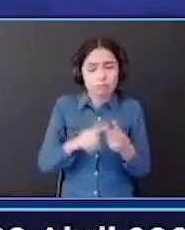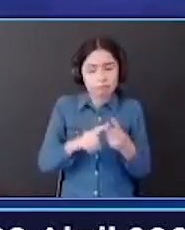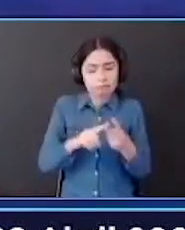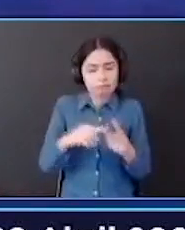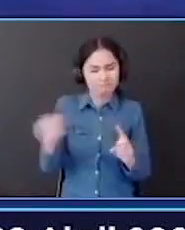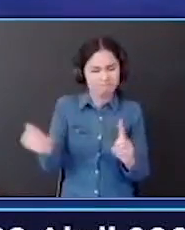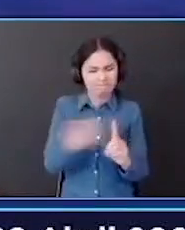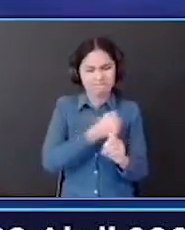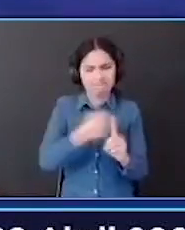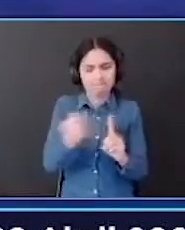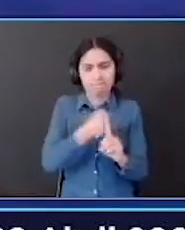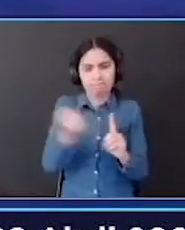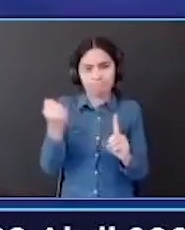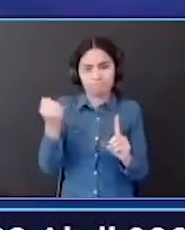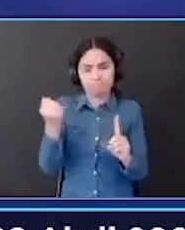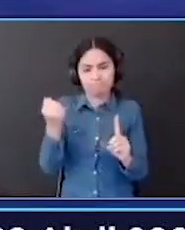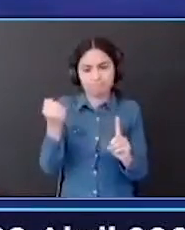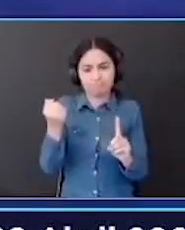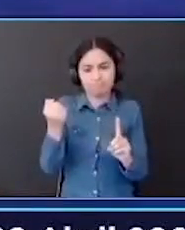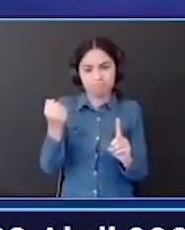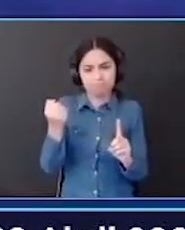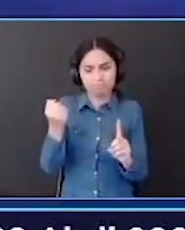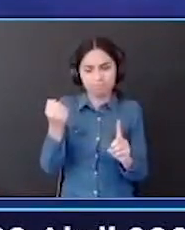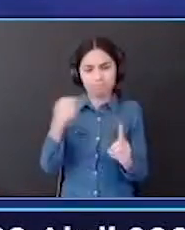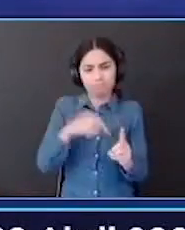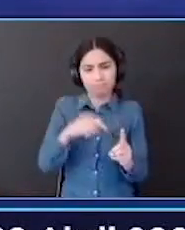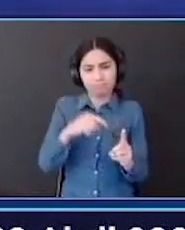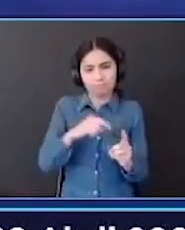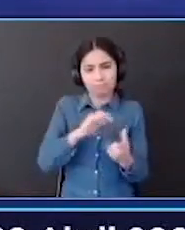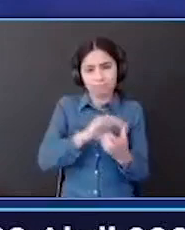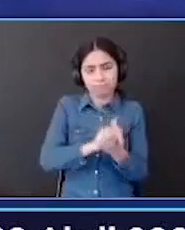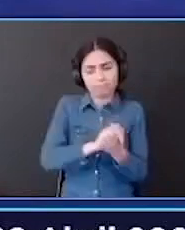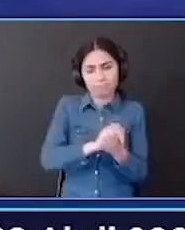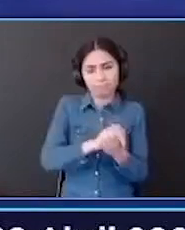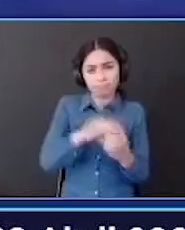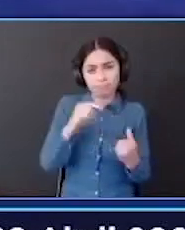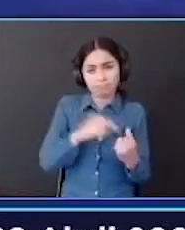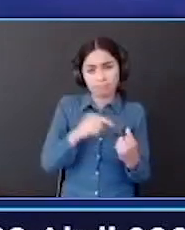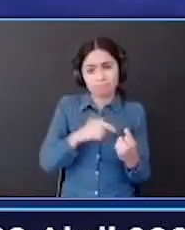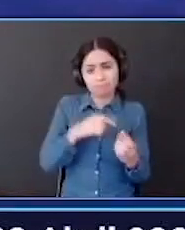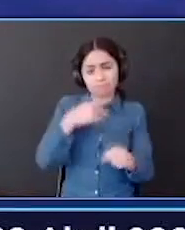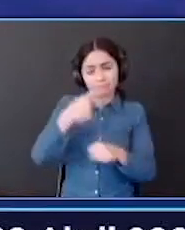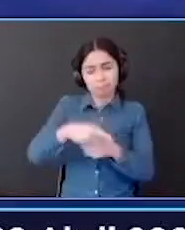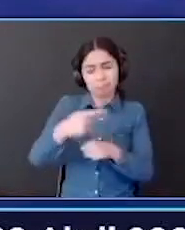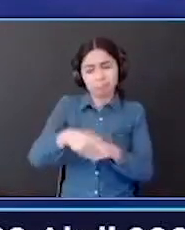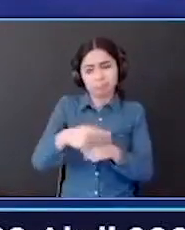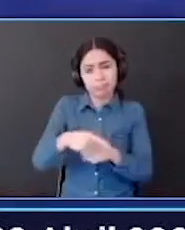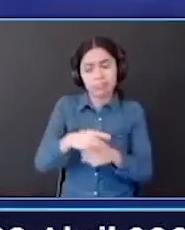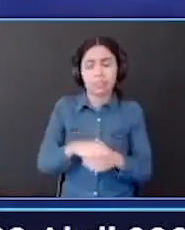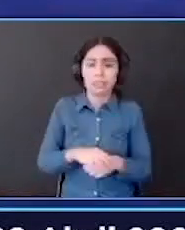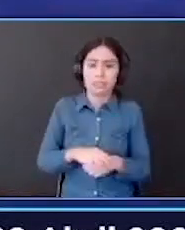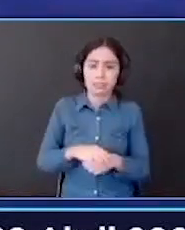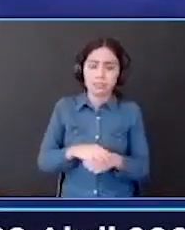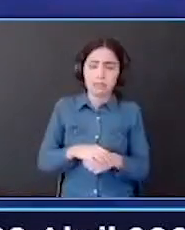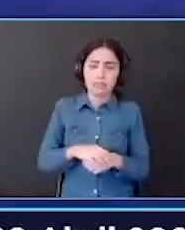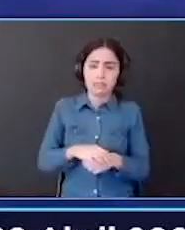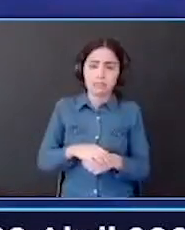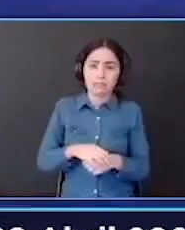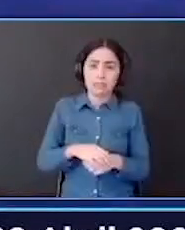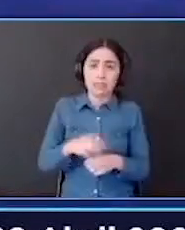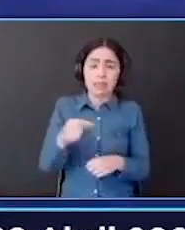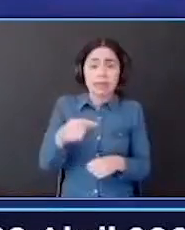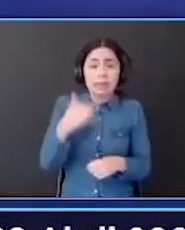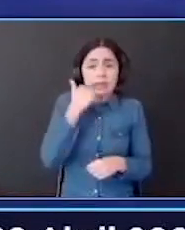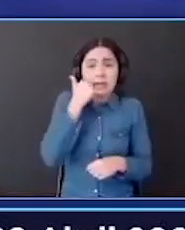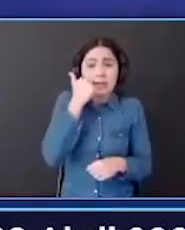agresión de parejas que se encuentran en este riesgo, y lo que buscamos es prevenir.